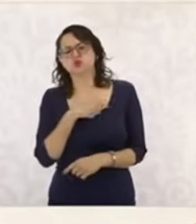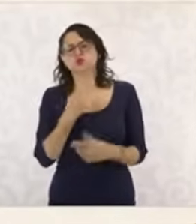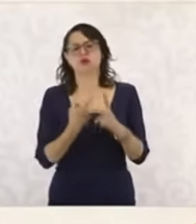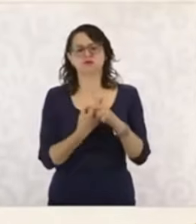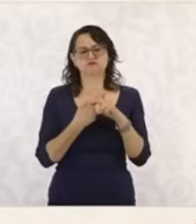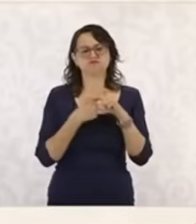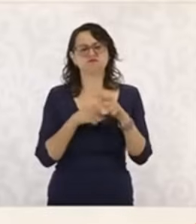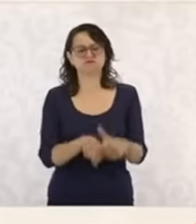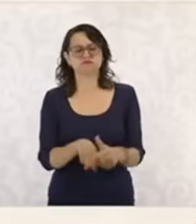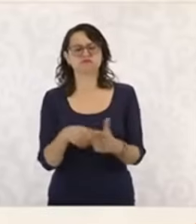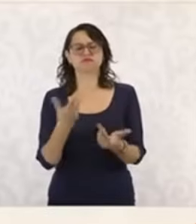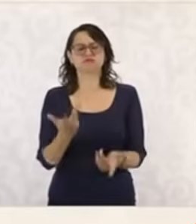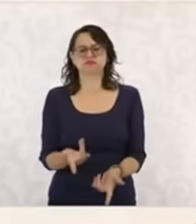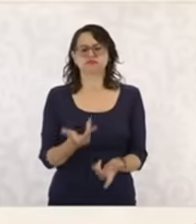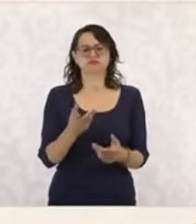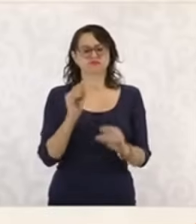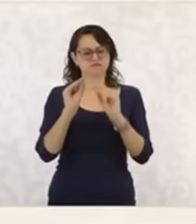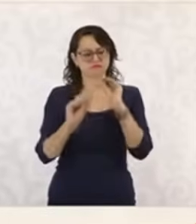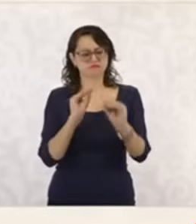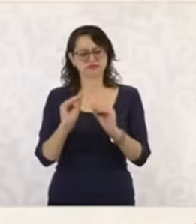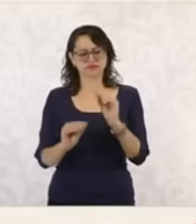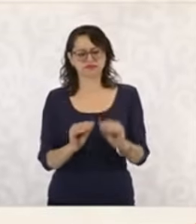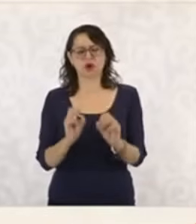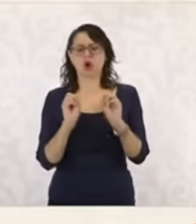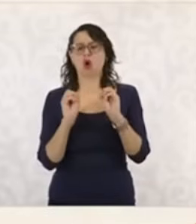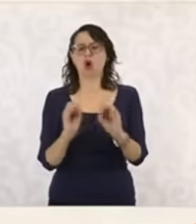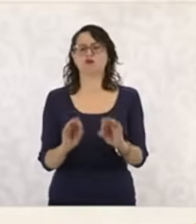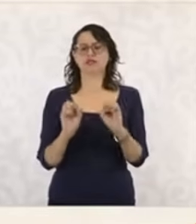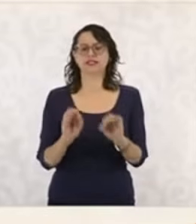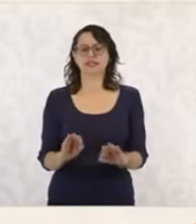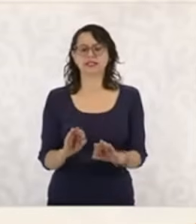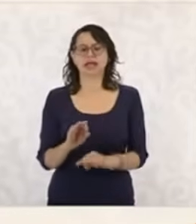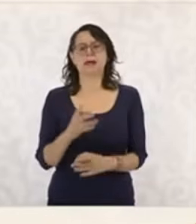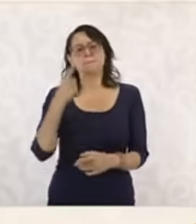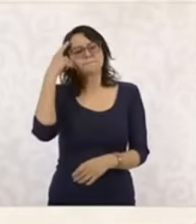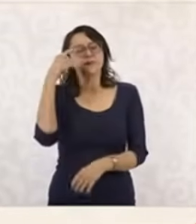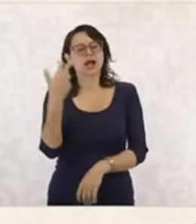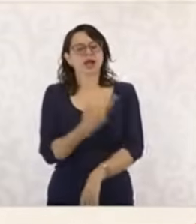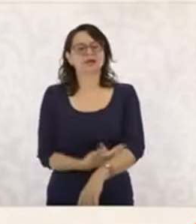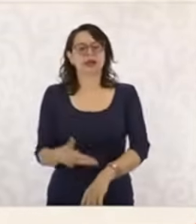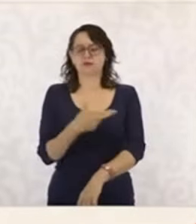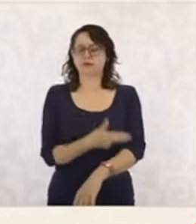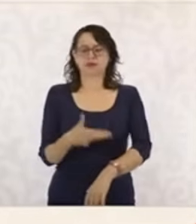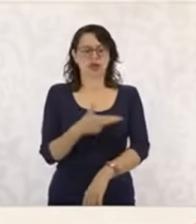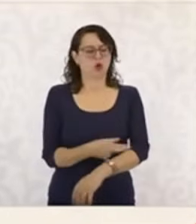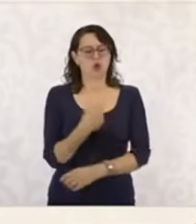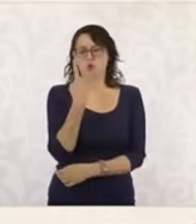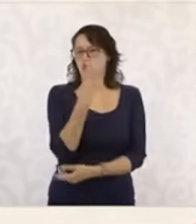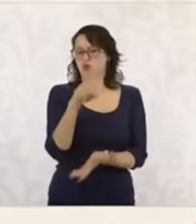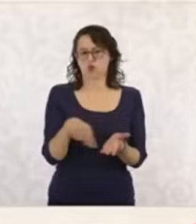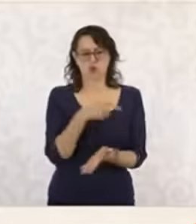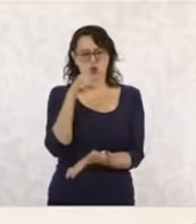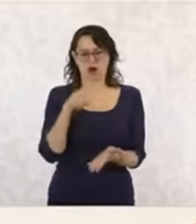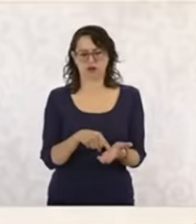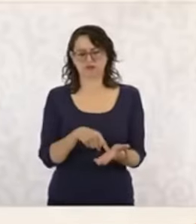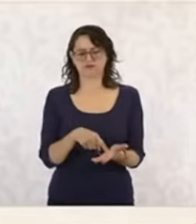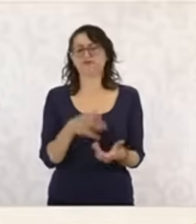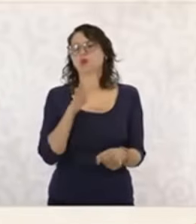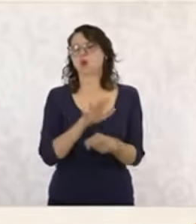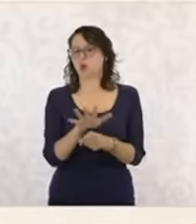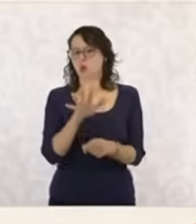ventanilla única que ya se encuentra en operación. En un momento más Mauricio nos va a dar cuenta de estos avances que tienen que ver con